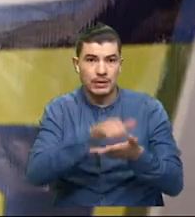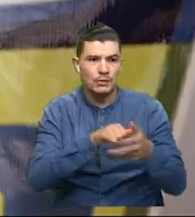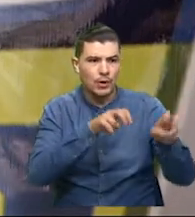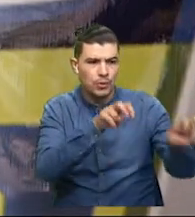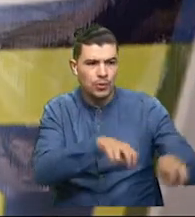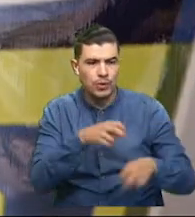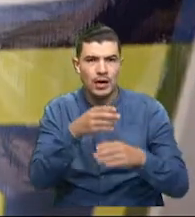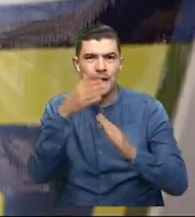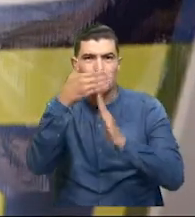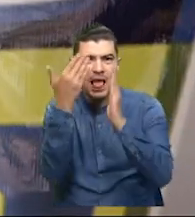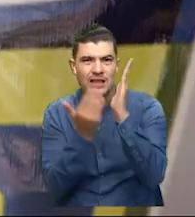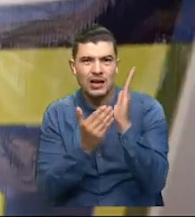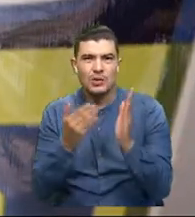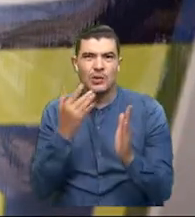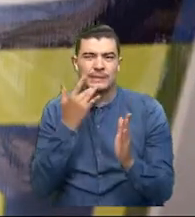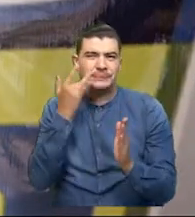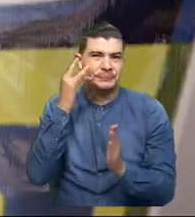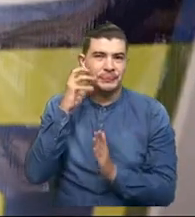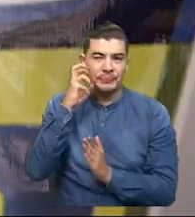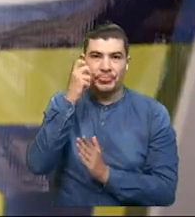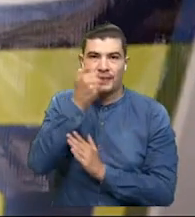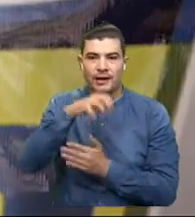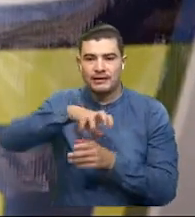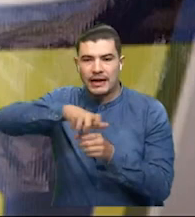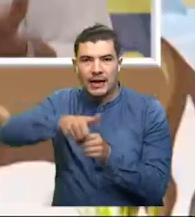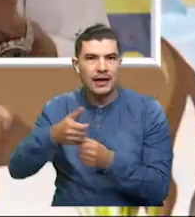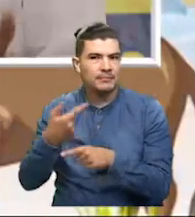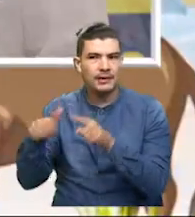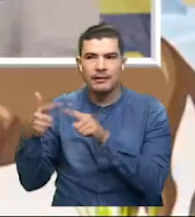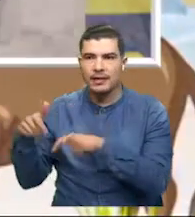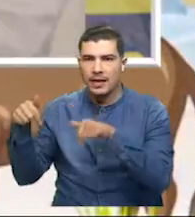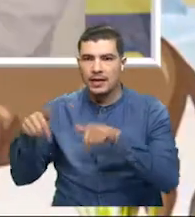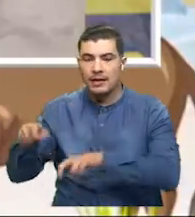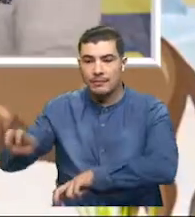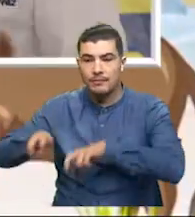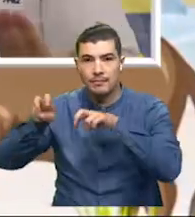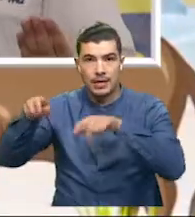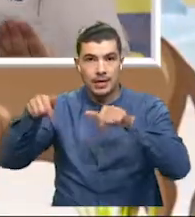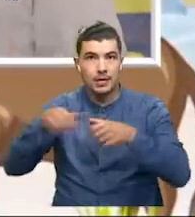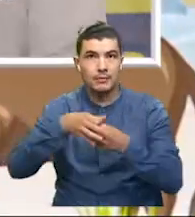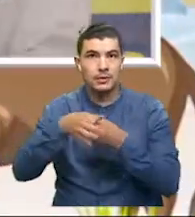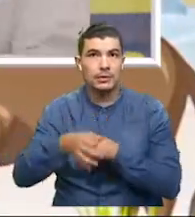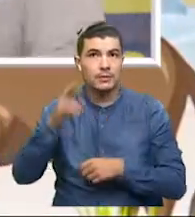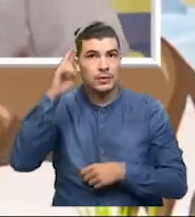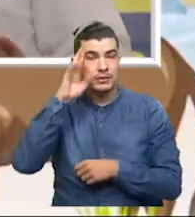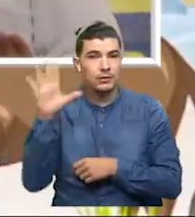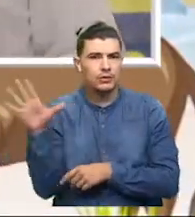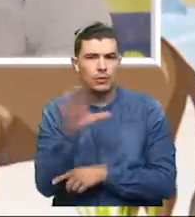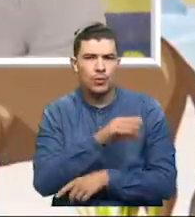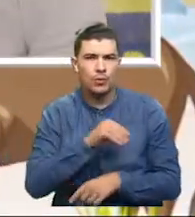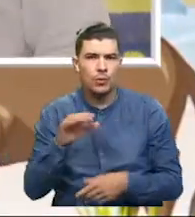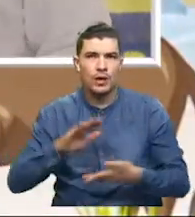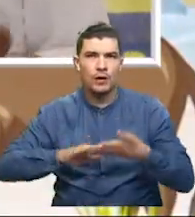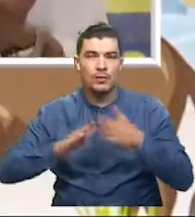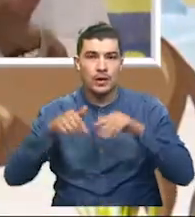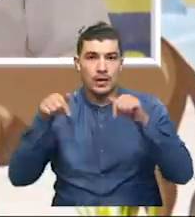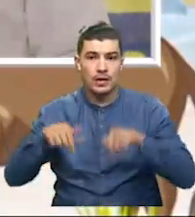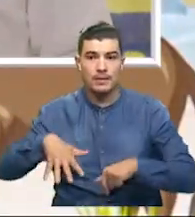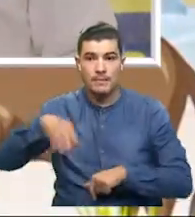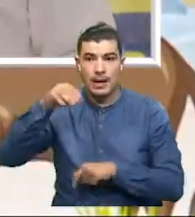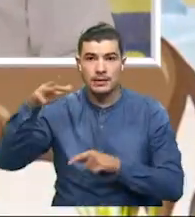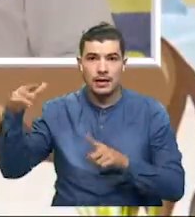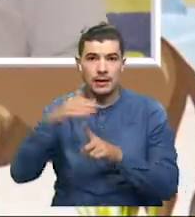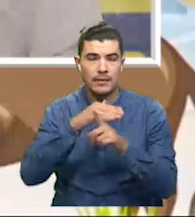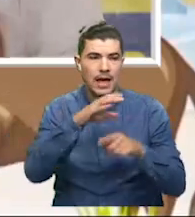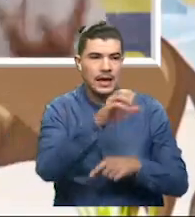agricultura, plátano, cítricos, que se comercializan. Y esta es una gran ventaja que con Landazuri y toda la transversal del Magdalena Medio y del